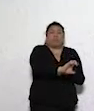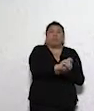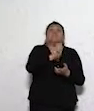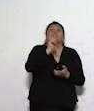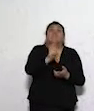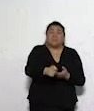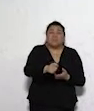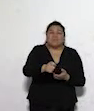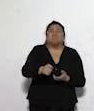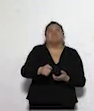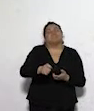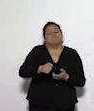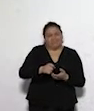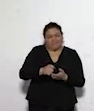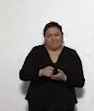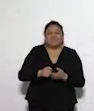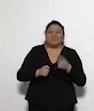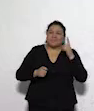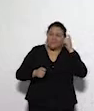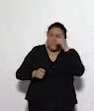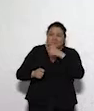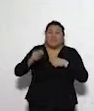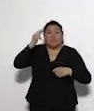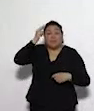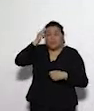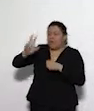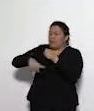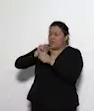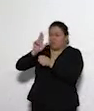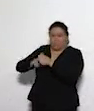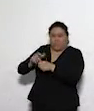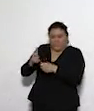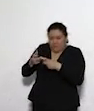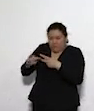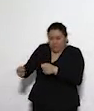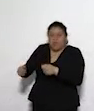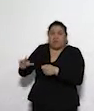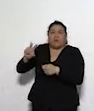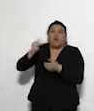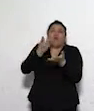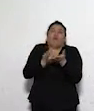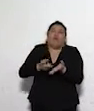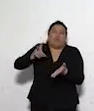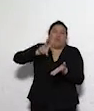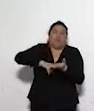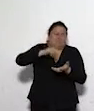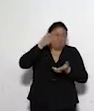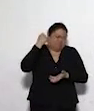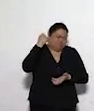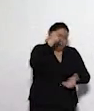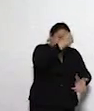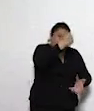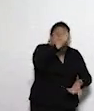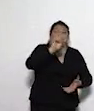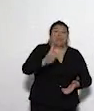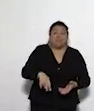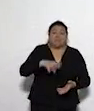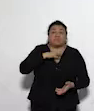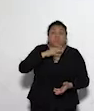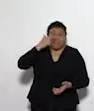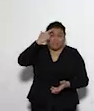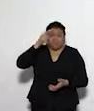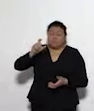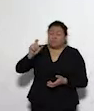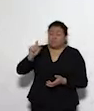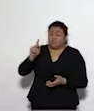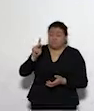de crecimiento mayor al del gasto neto federal y al de la economía en su conjunto. El PIB creció